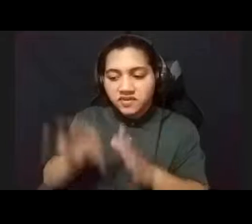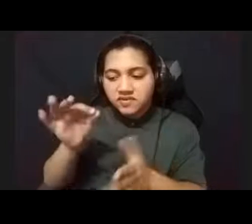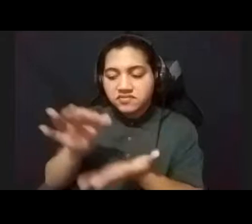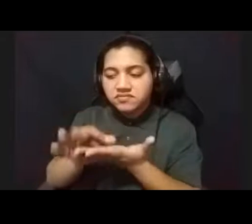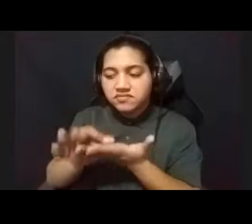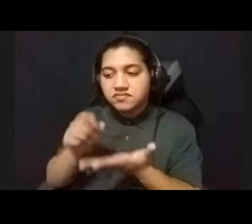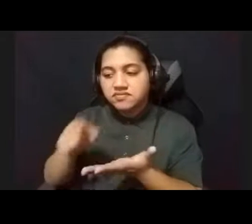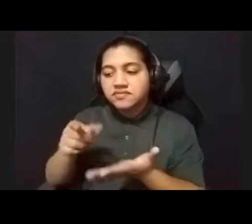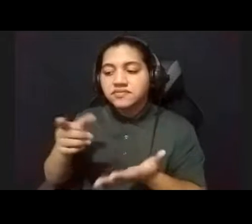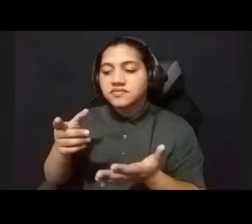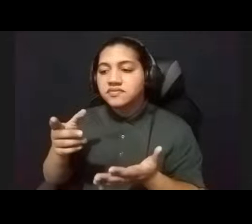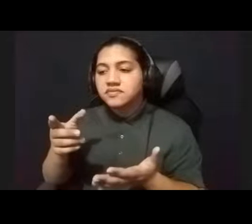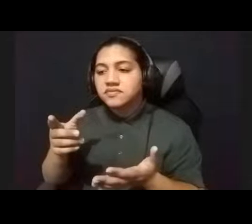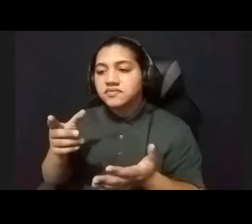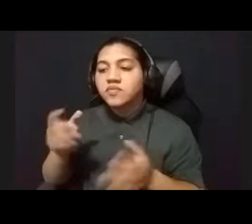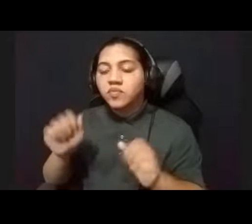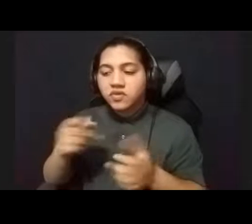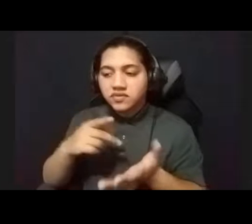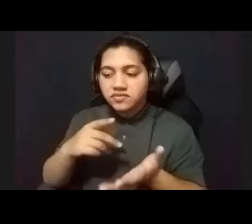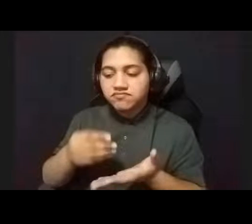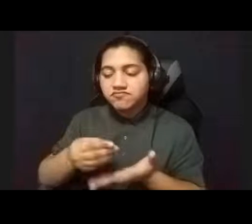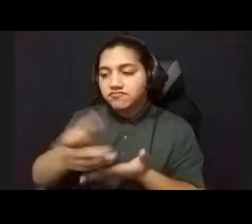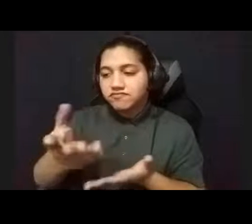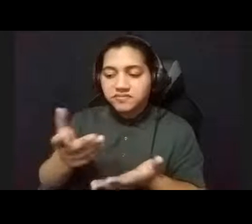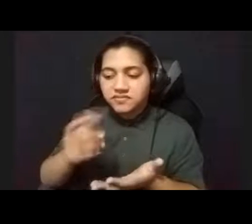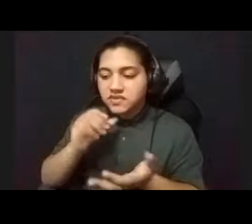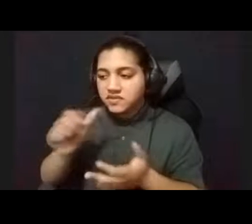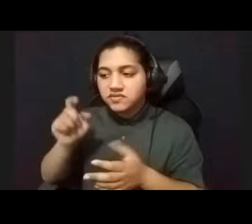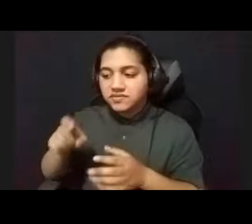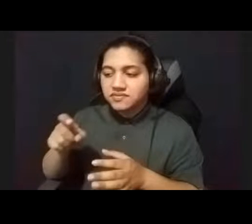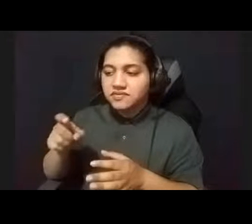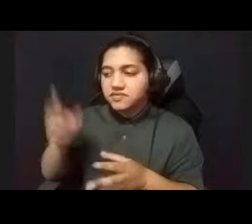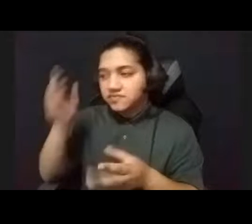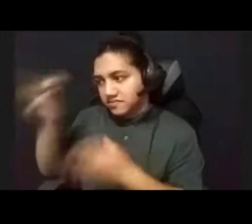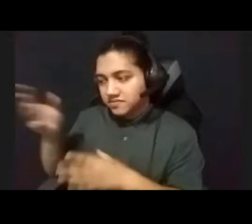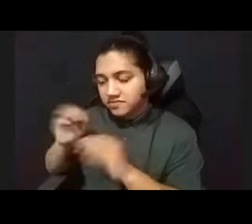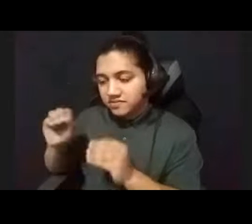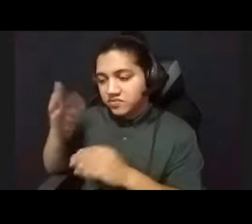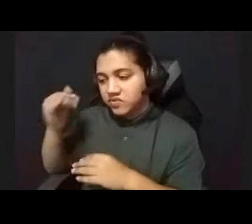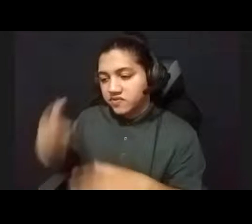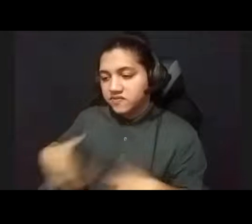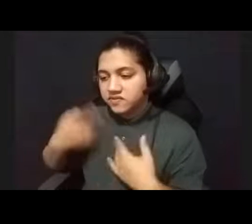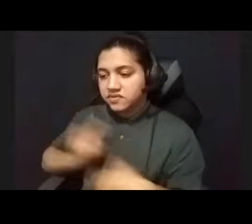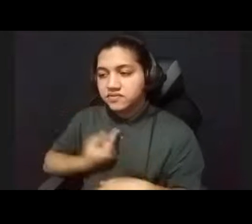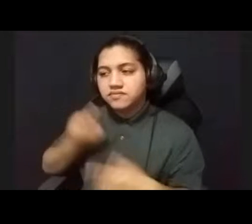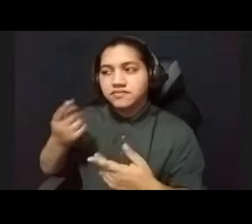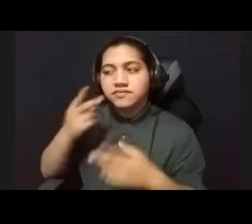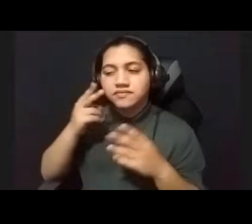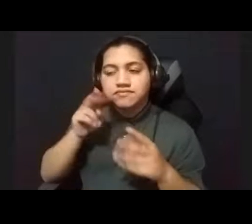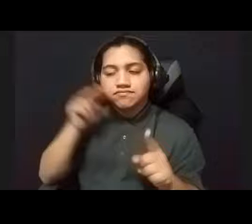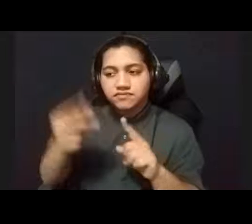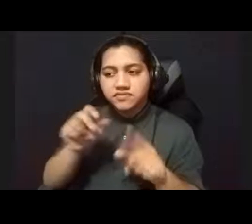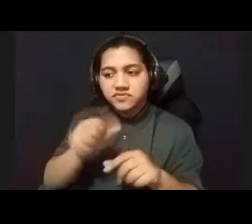sin tener que rendirle cuentas a nadie, porque ella vive sola. Empezamos a verla de otra forma, ¿verdad? Cómo